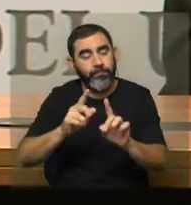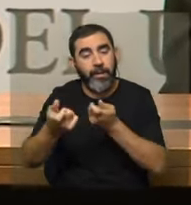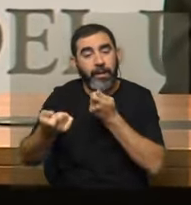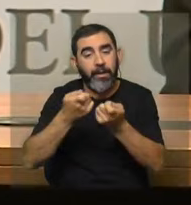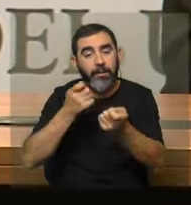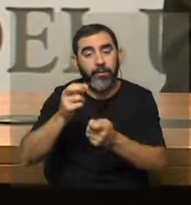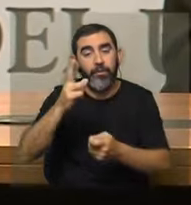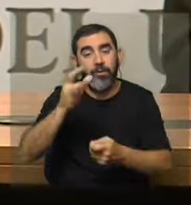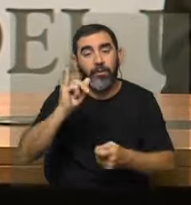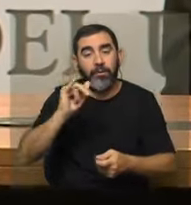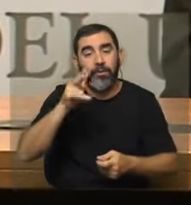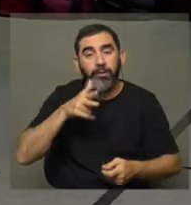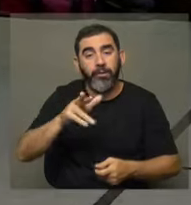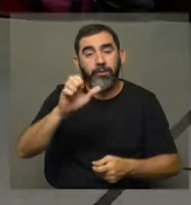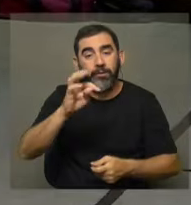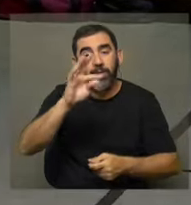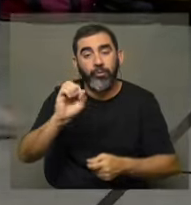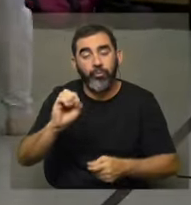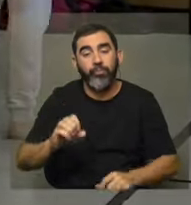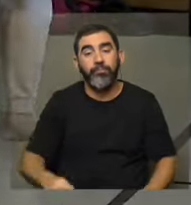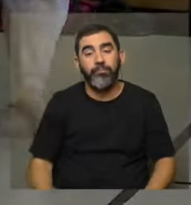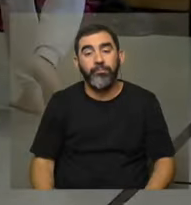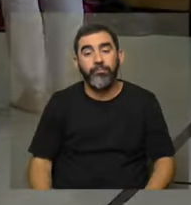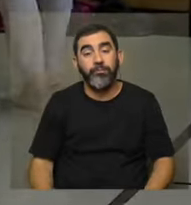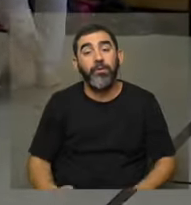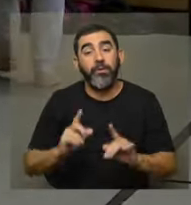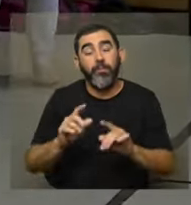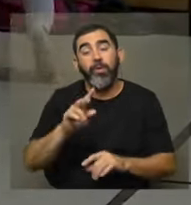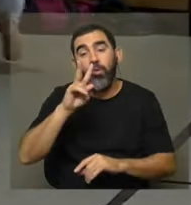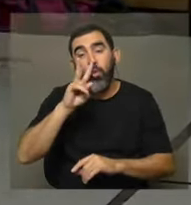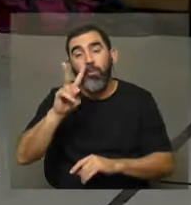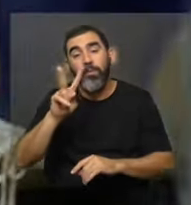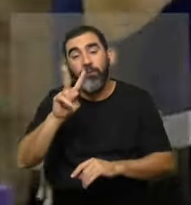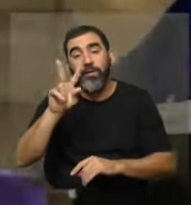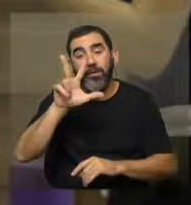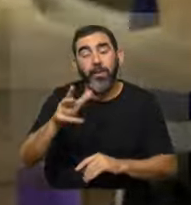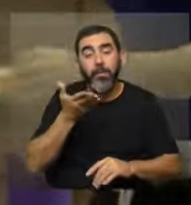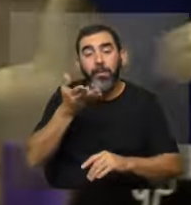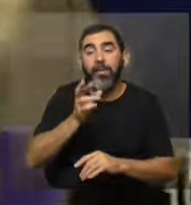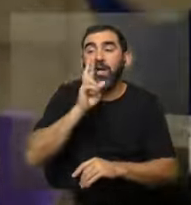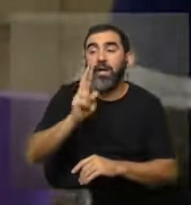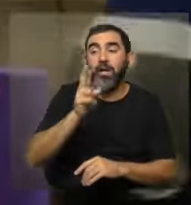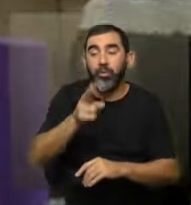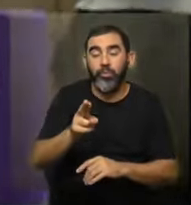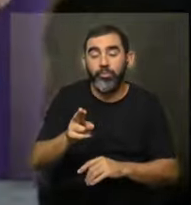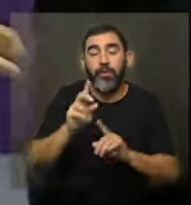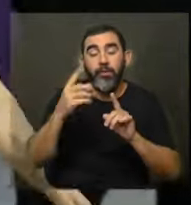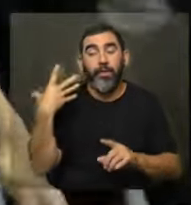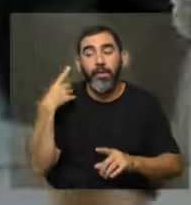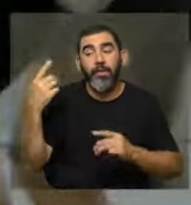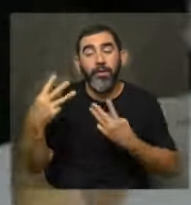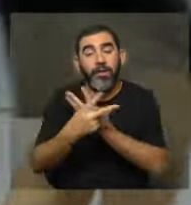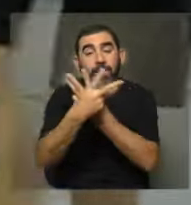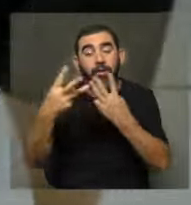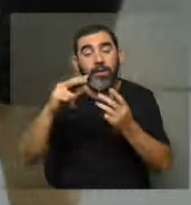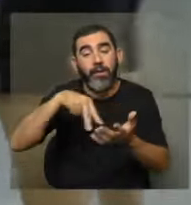gestión de María Noel Reto al frente del elenco Incluso en 2023 solicitaron su renuncia y de la directora ejecutiva